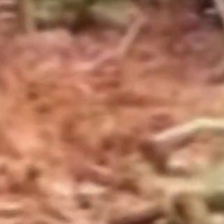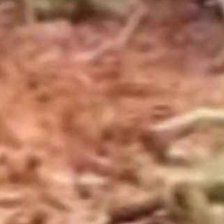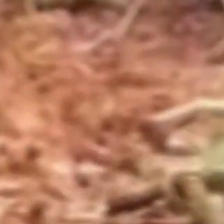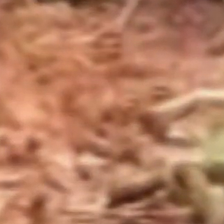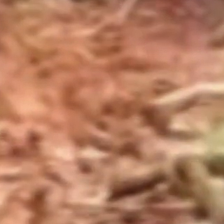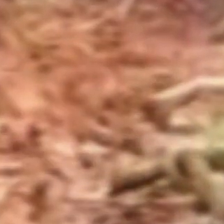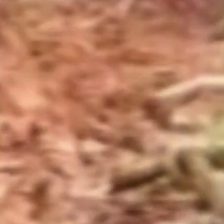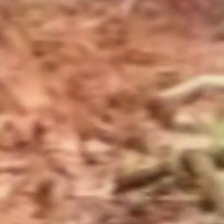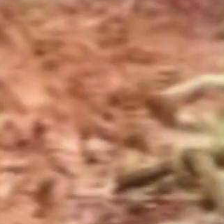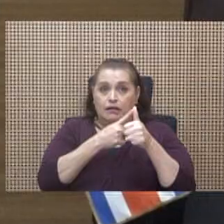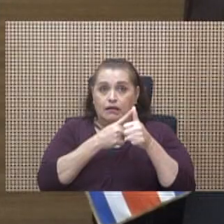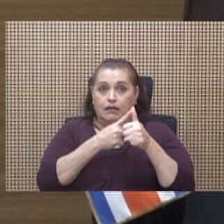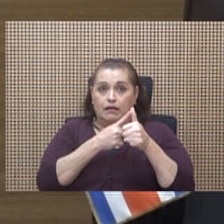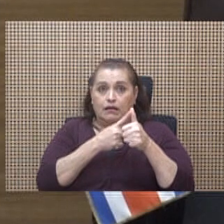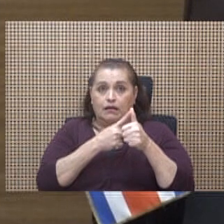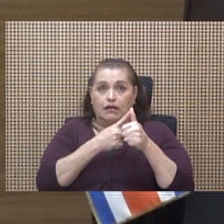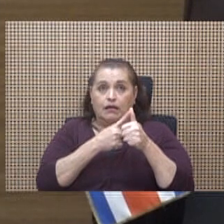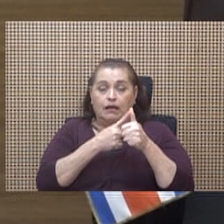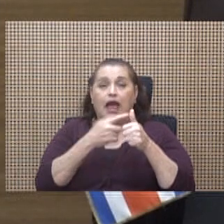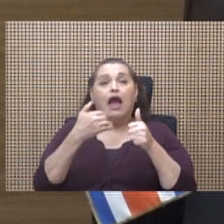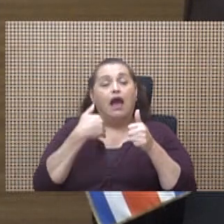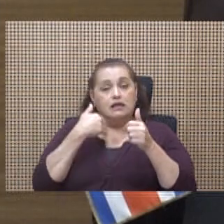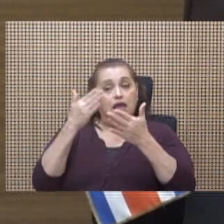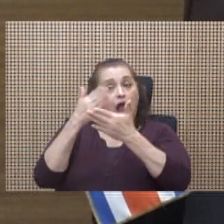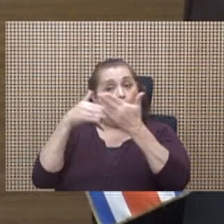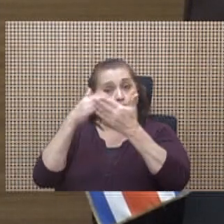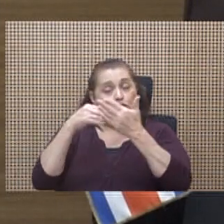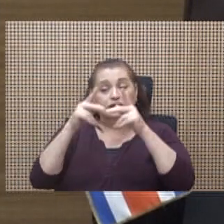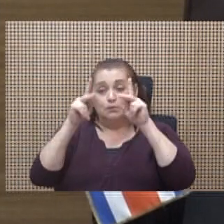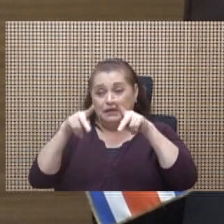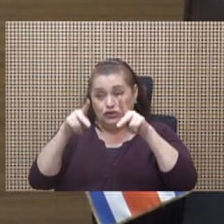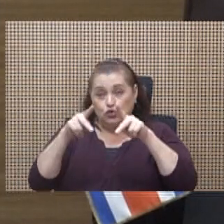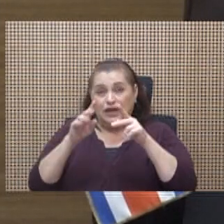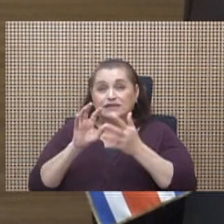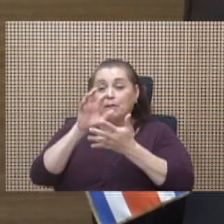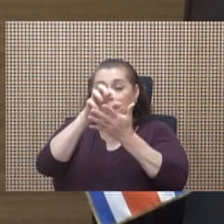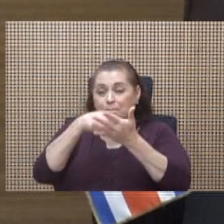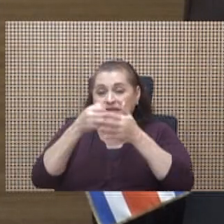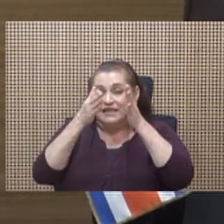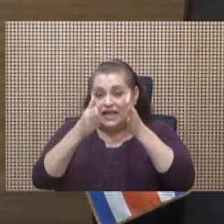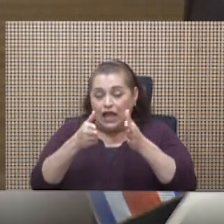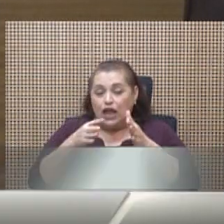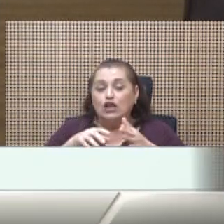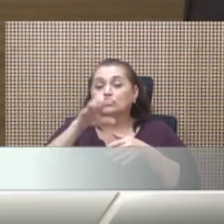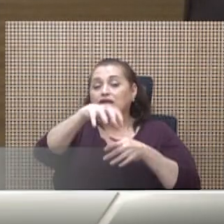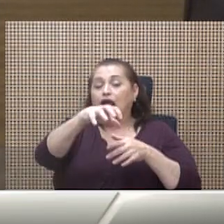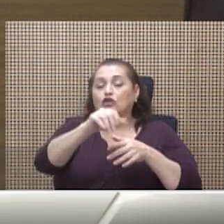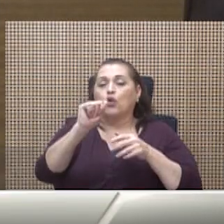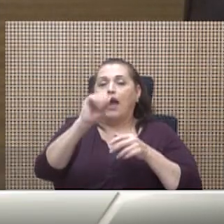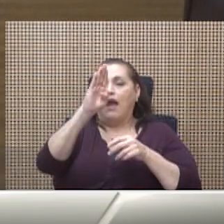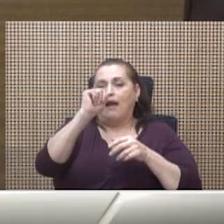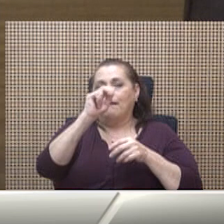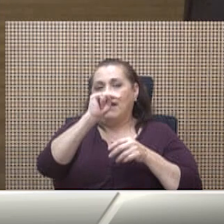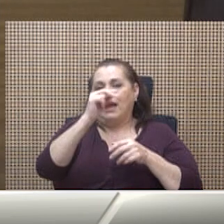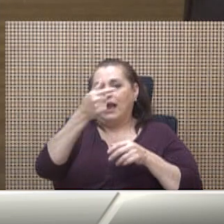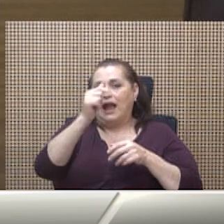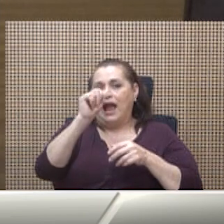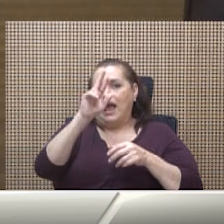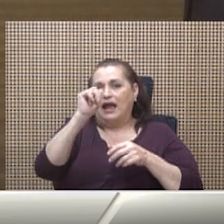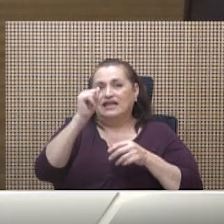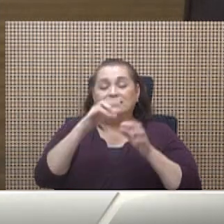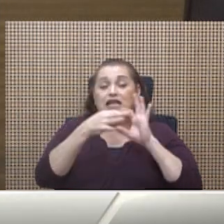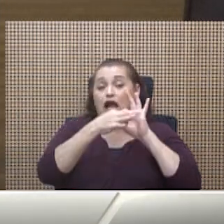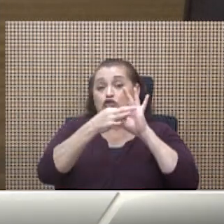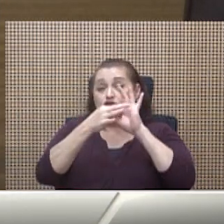en pequeña escala hay algunos mineros principalmente del cantón de abangares asociados en cooperativas que